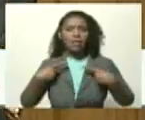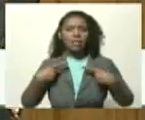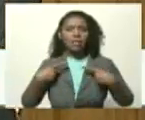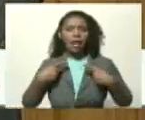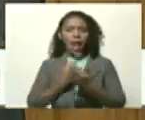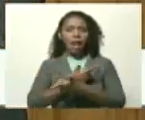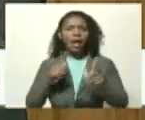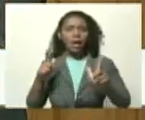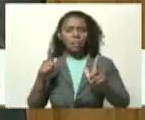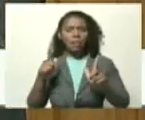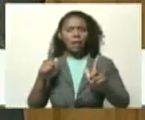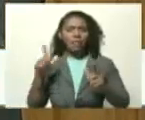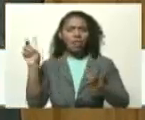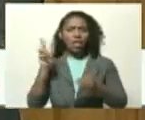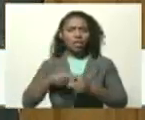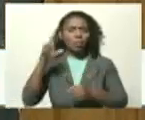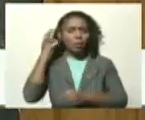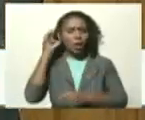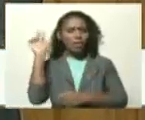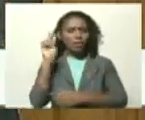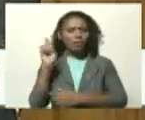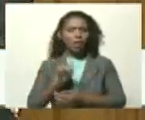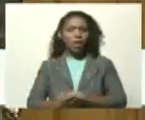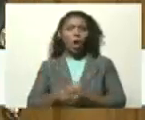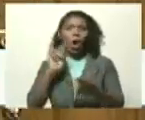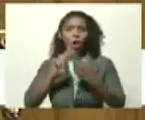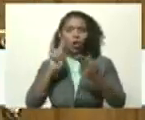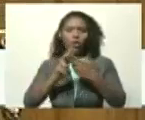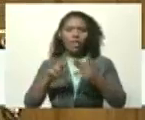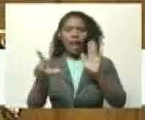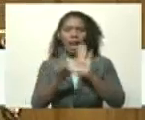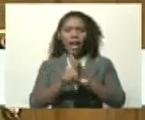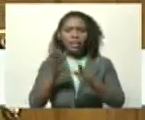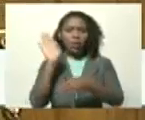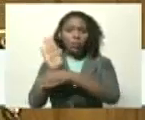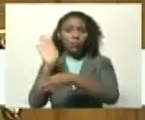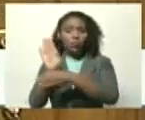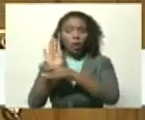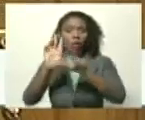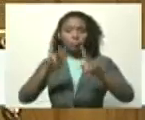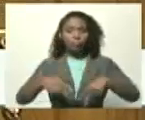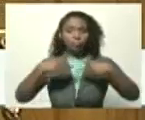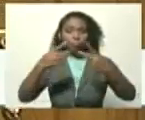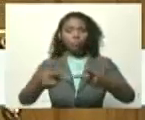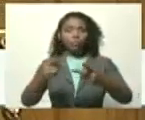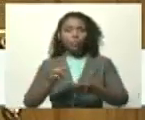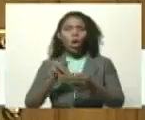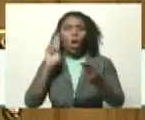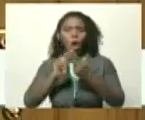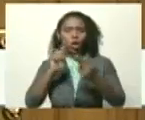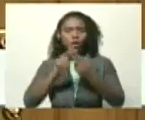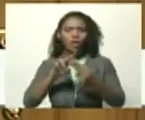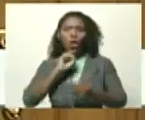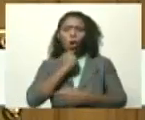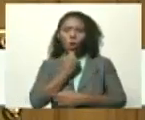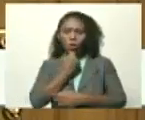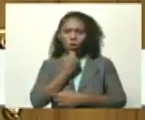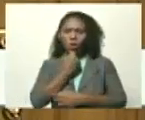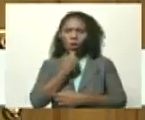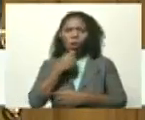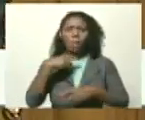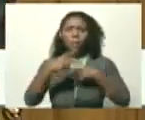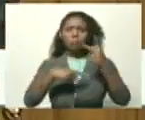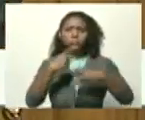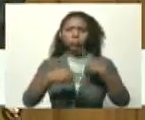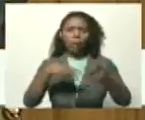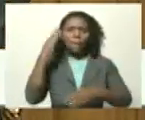mujeres venezolanas. Conoce la ley de amparo que se reformó. Conoce el Código Orgánico Procesal Penal que